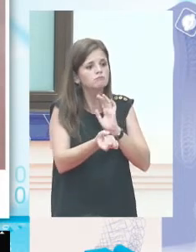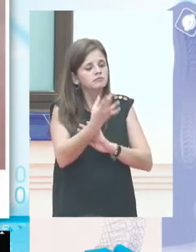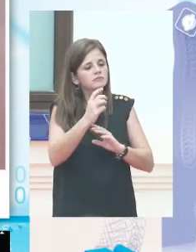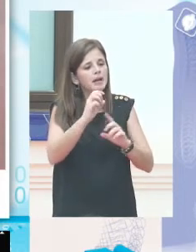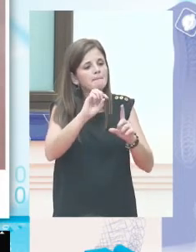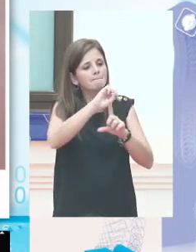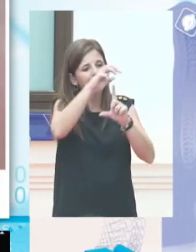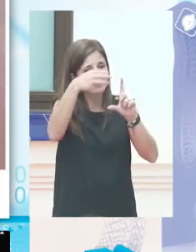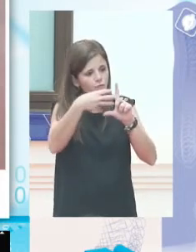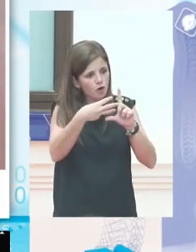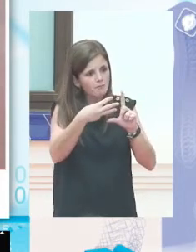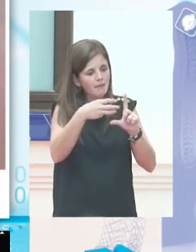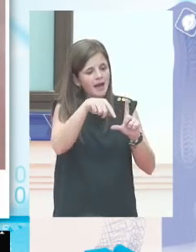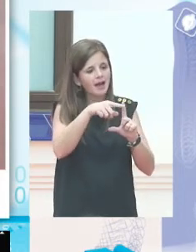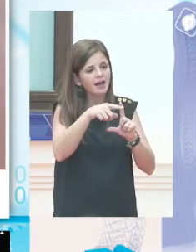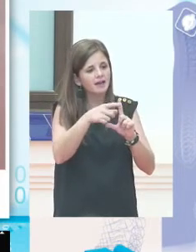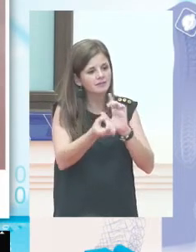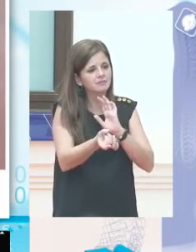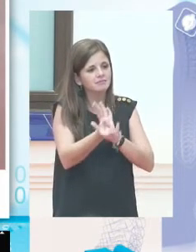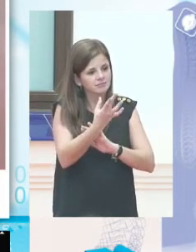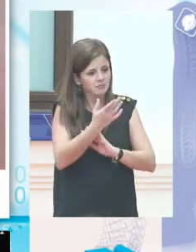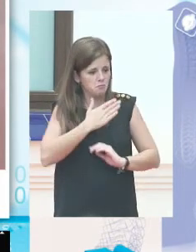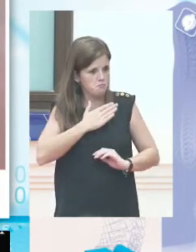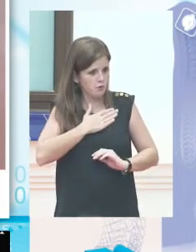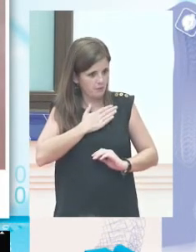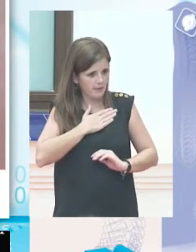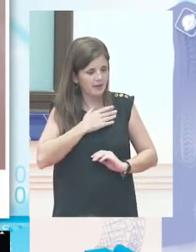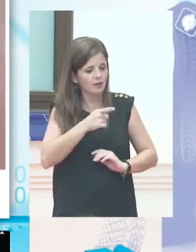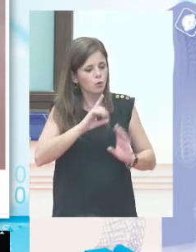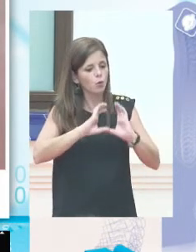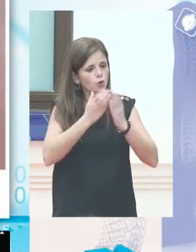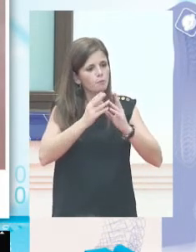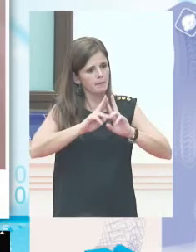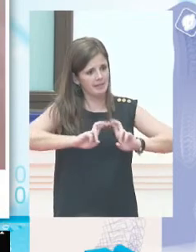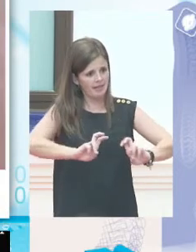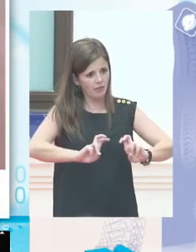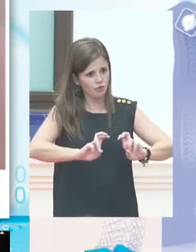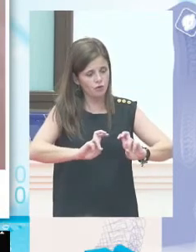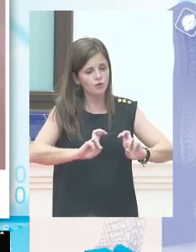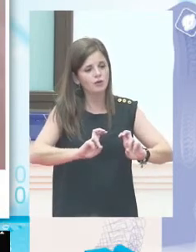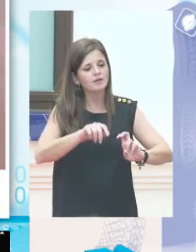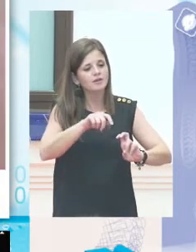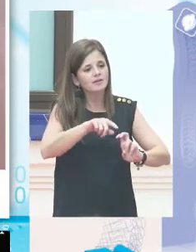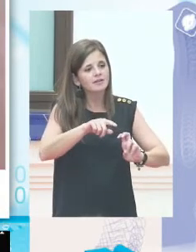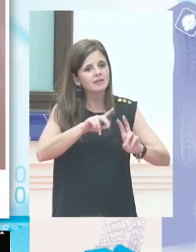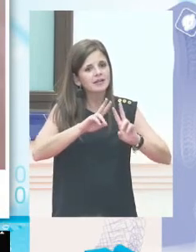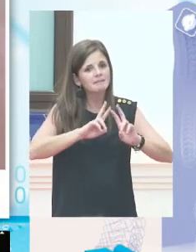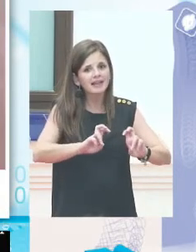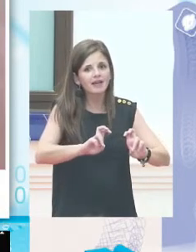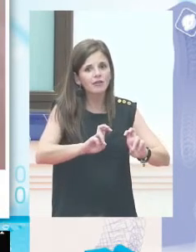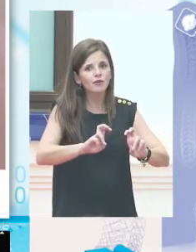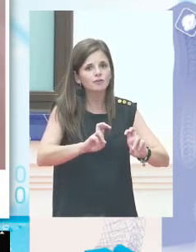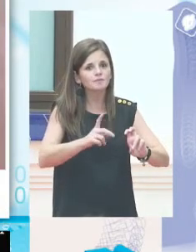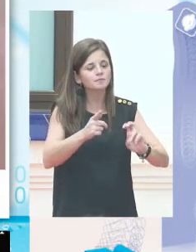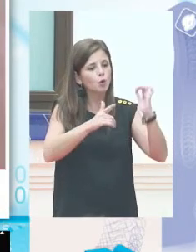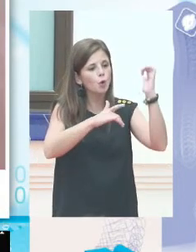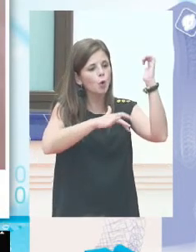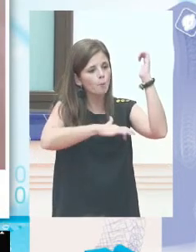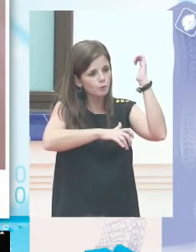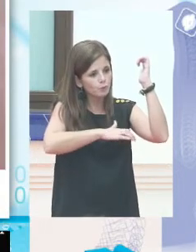Cloud Computing. Uno de los focos de investigación de nuestro grupo es el desarrollo, la investigación en